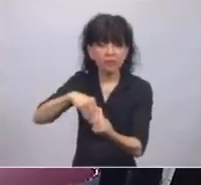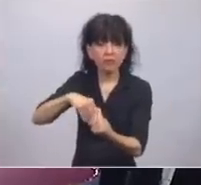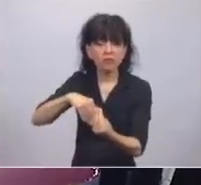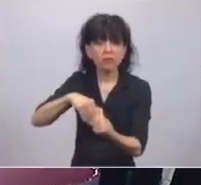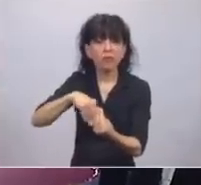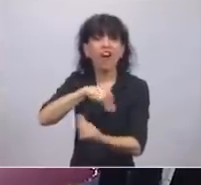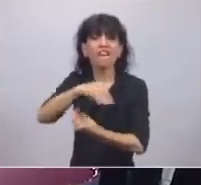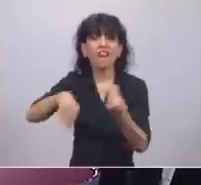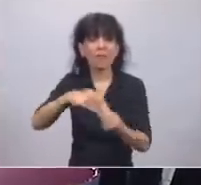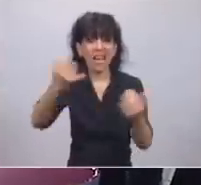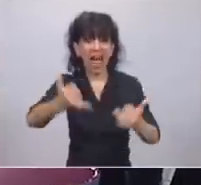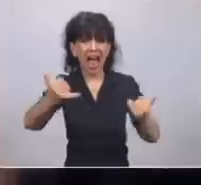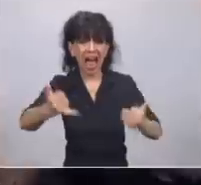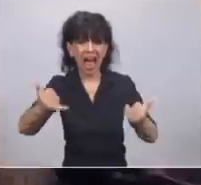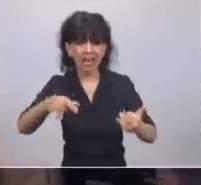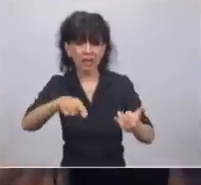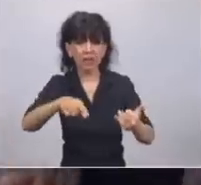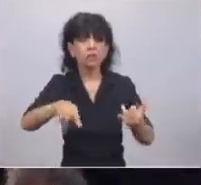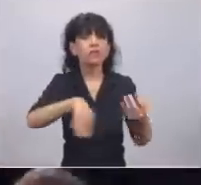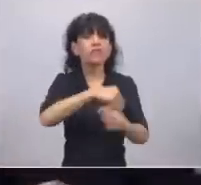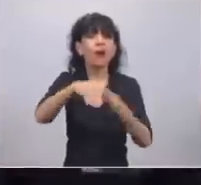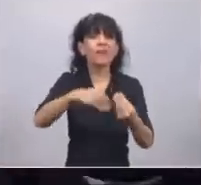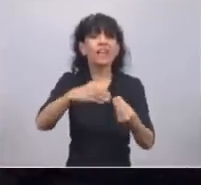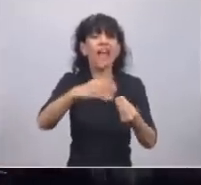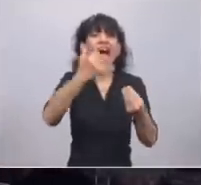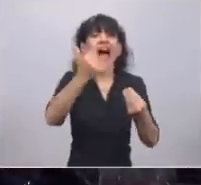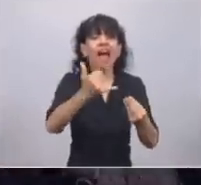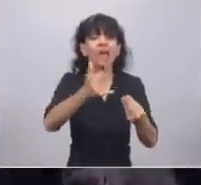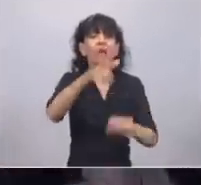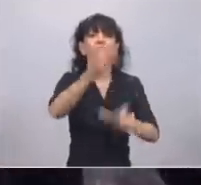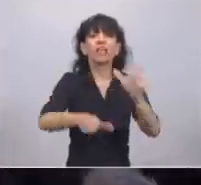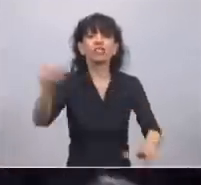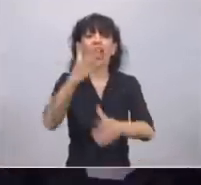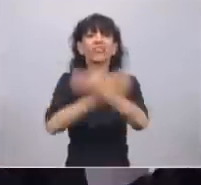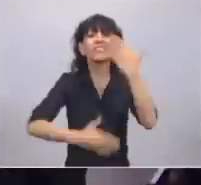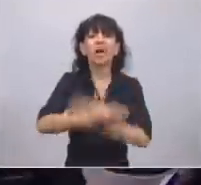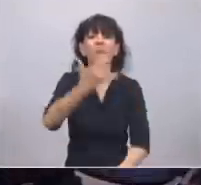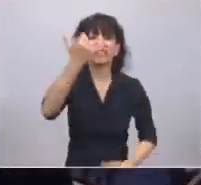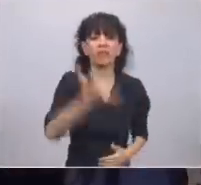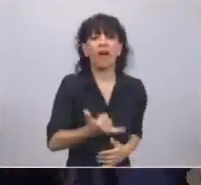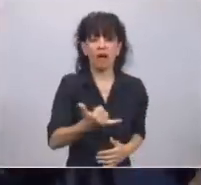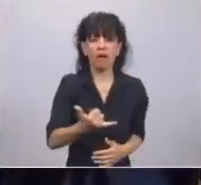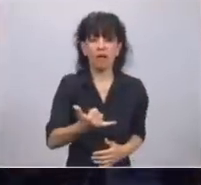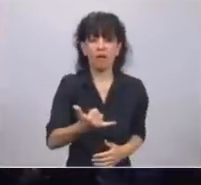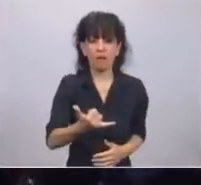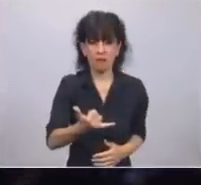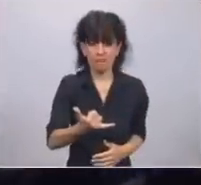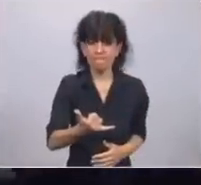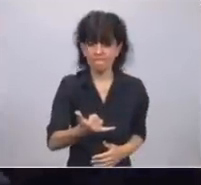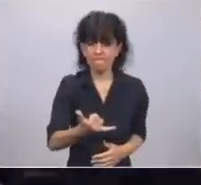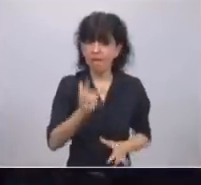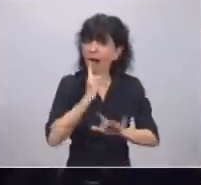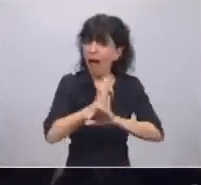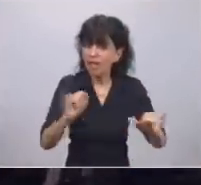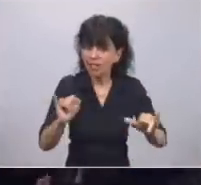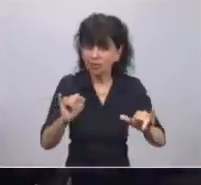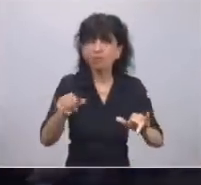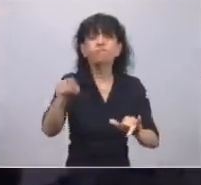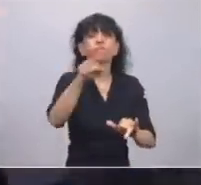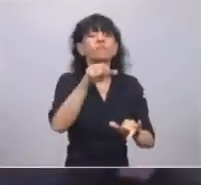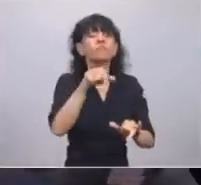conviven con las personas con discapacidad, que ven en el programa de